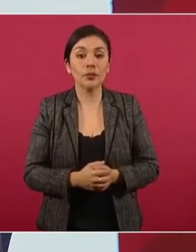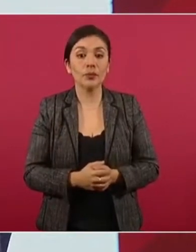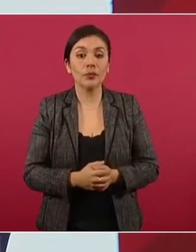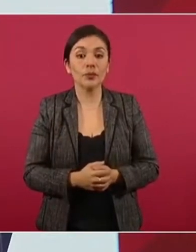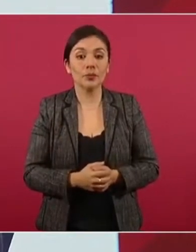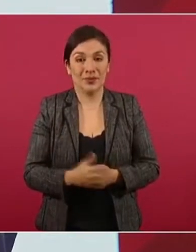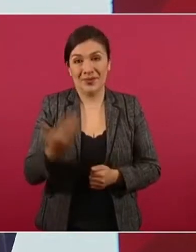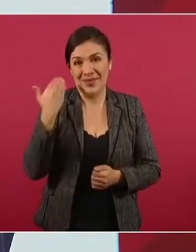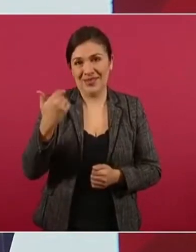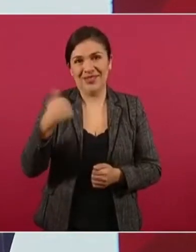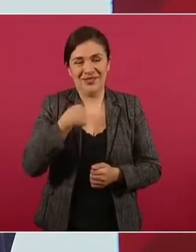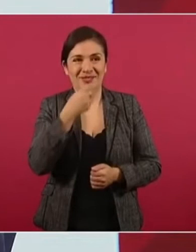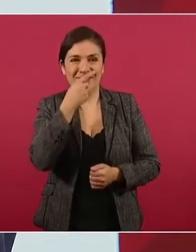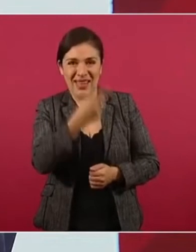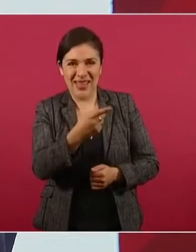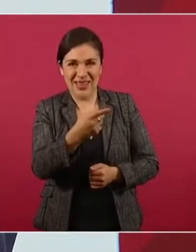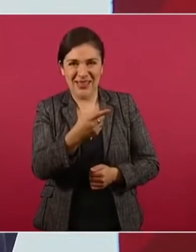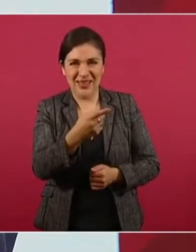de lo que ya ofrecimos